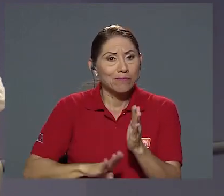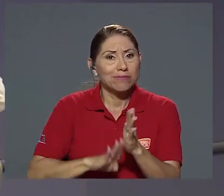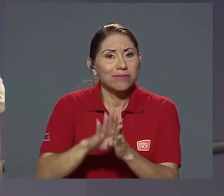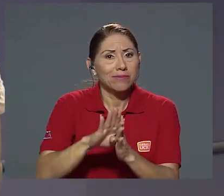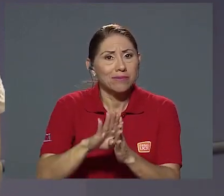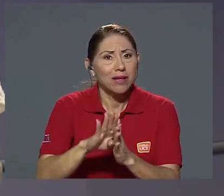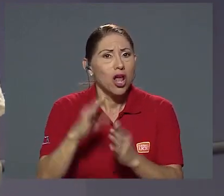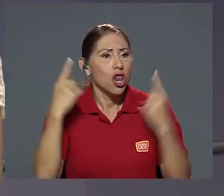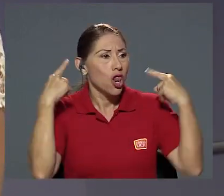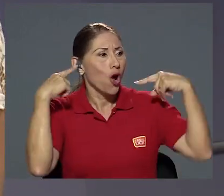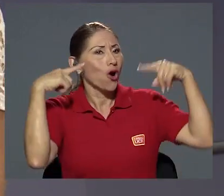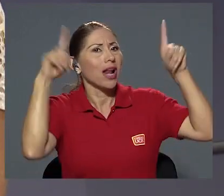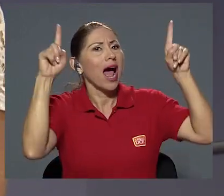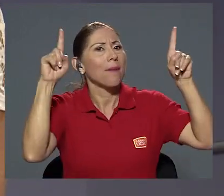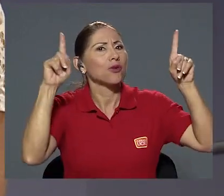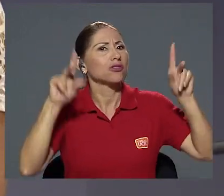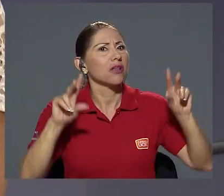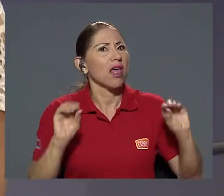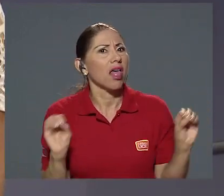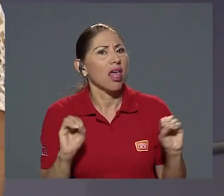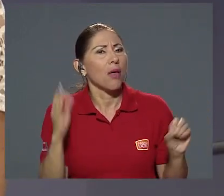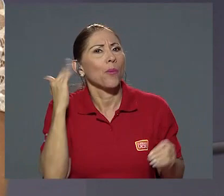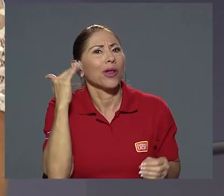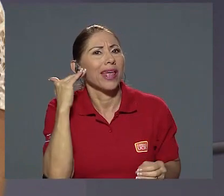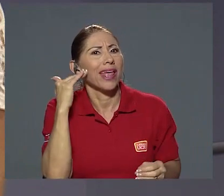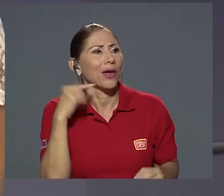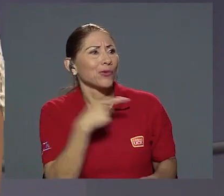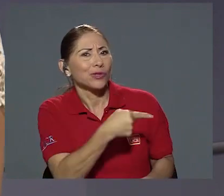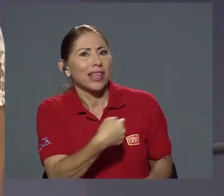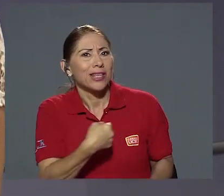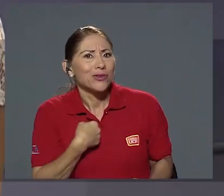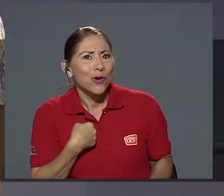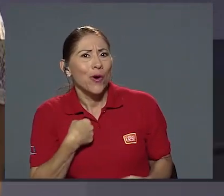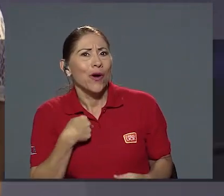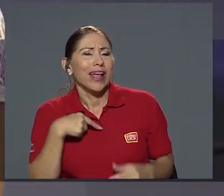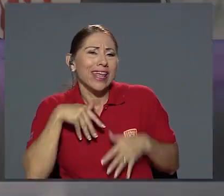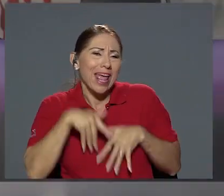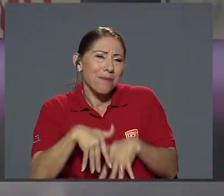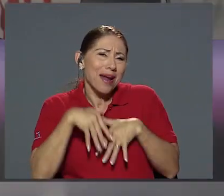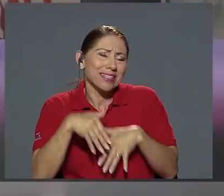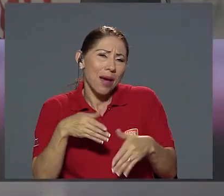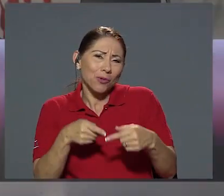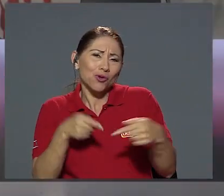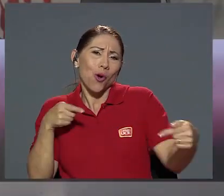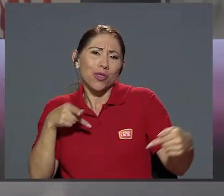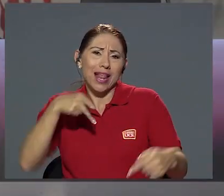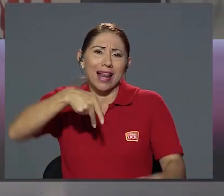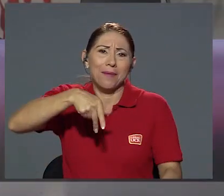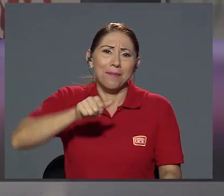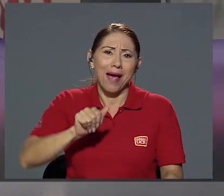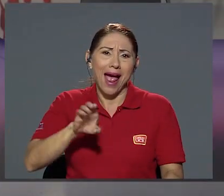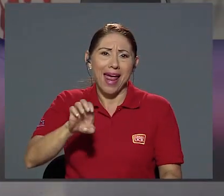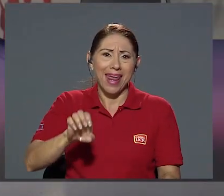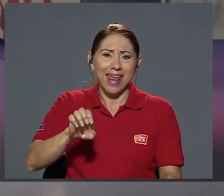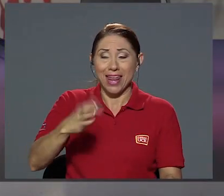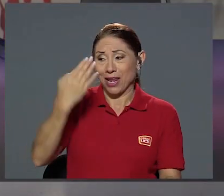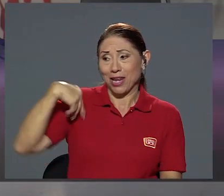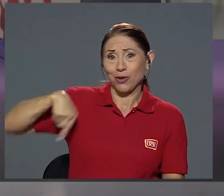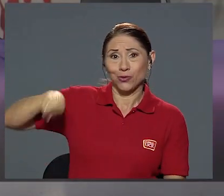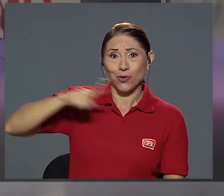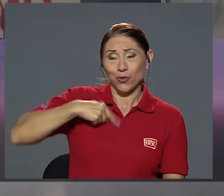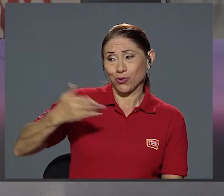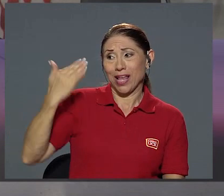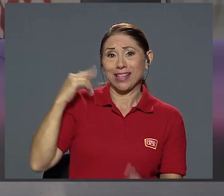¿Por qué no lo logramos, Alberto, usted y yo, que marchamos contra el PAE y que pues, vivimos la guerra en Centroamérica en los 70s